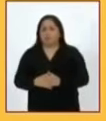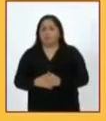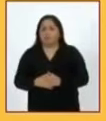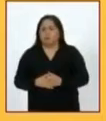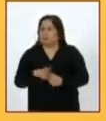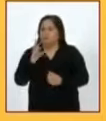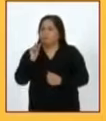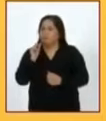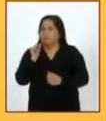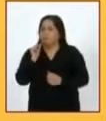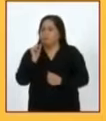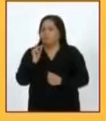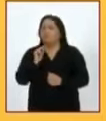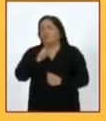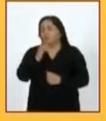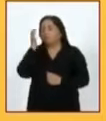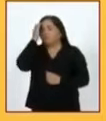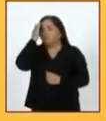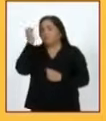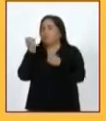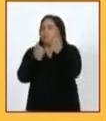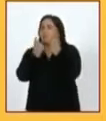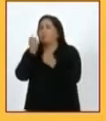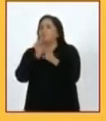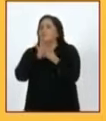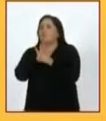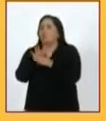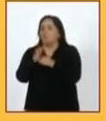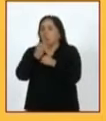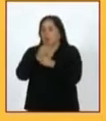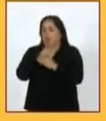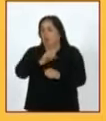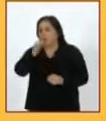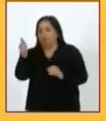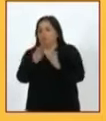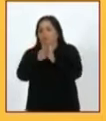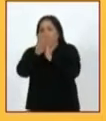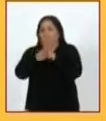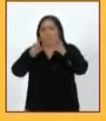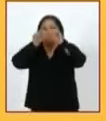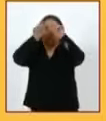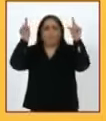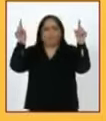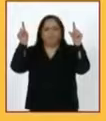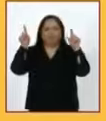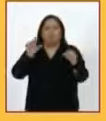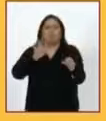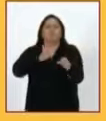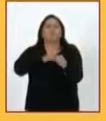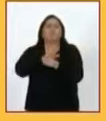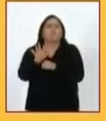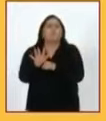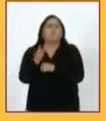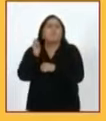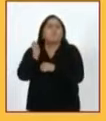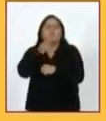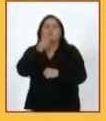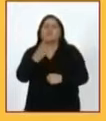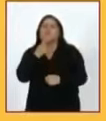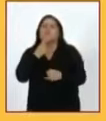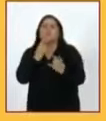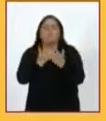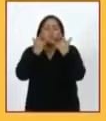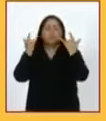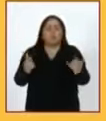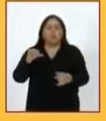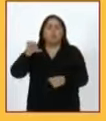¿No? Conozcamos algunos de ellos en el siguiente video titulado ¿Con qué propósitos se usa la historieta hoy